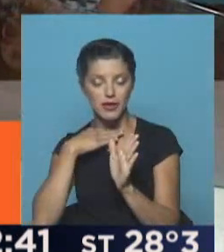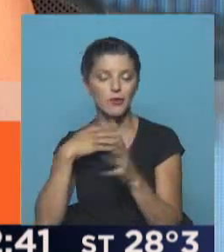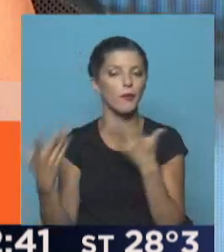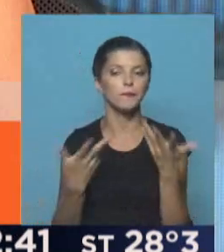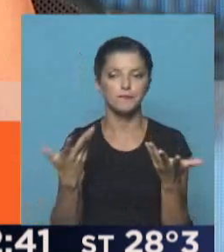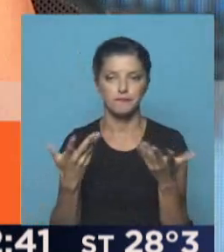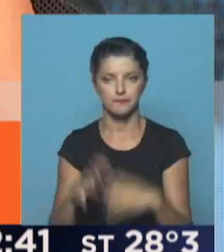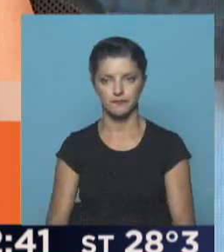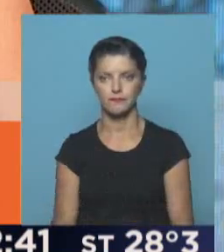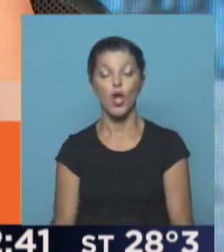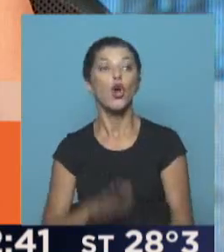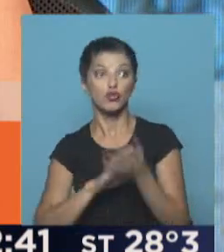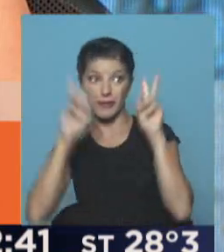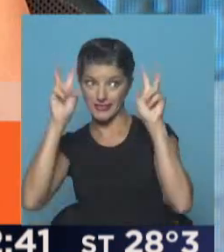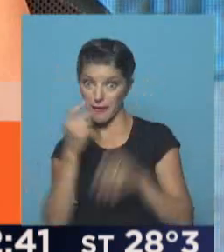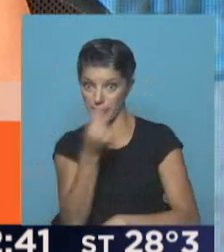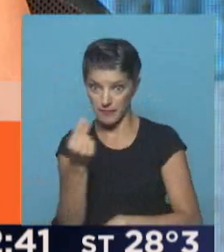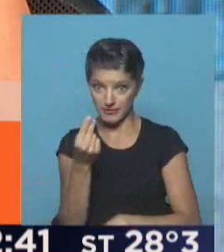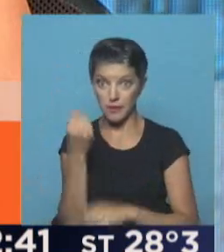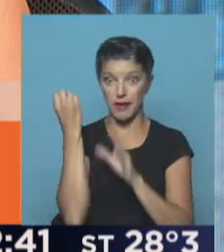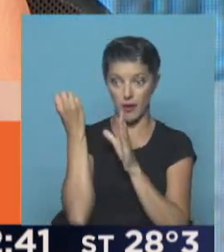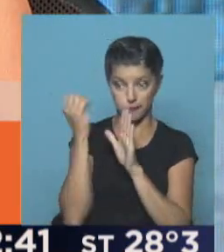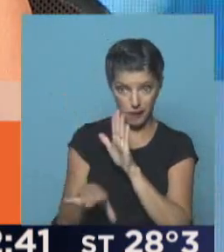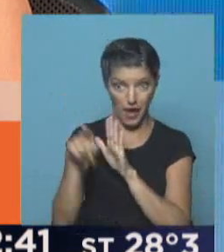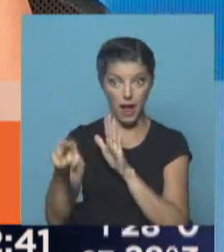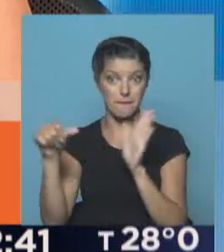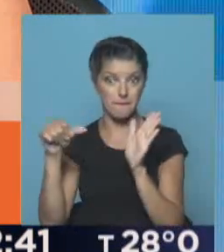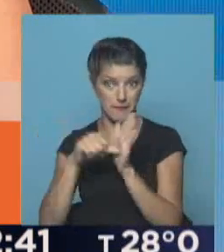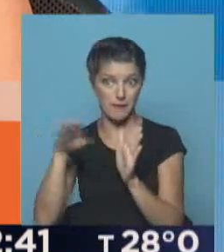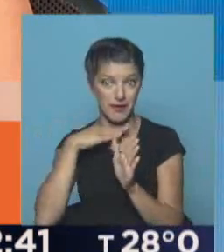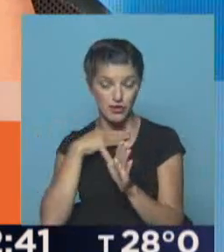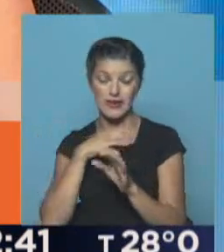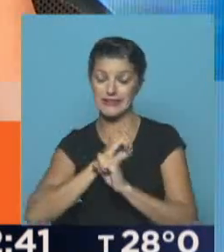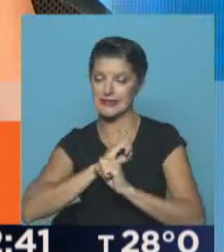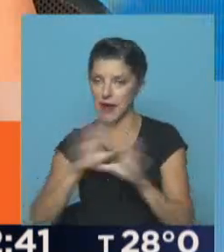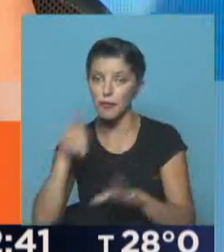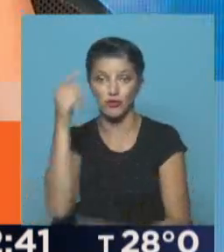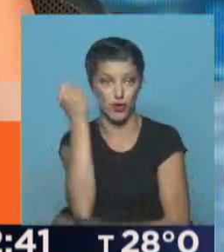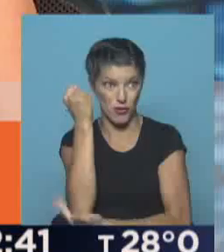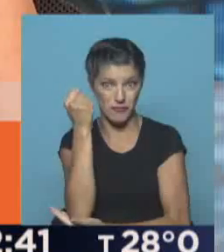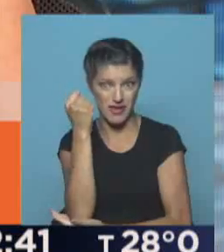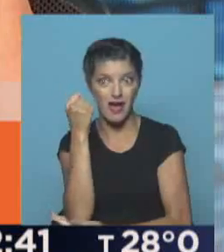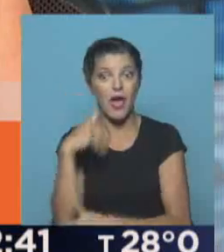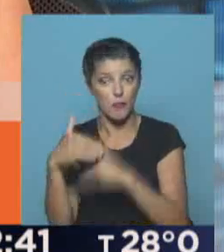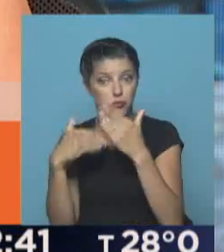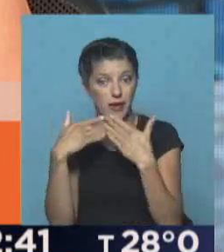por ejemplo, el tema de las remesas es sumamente grave para México porque es uno de los principales ingresos de la economía. Eso ya afectaría